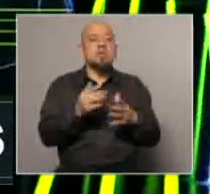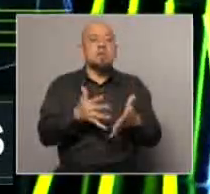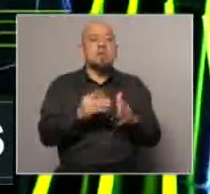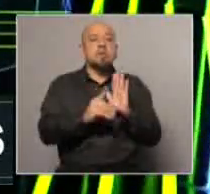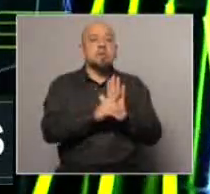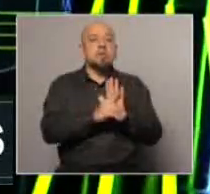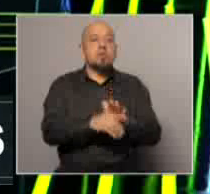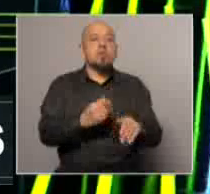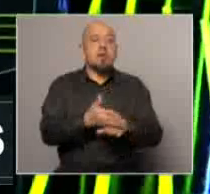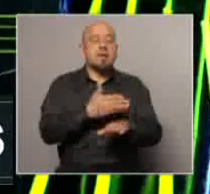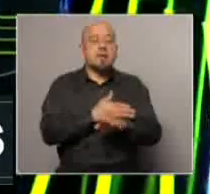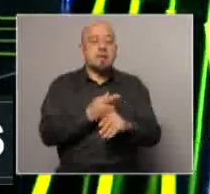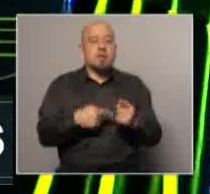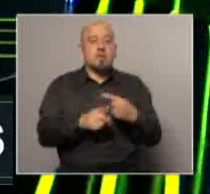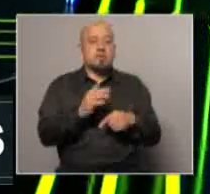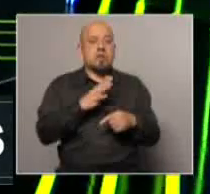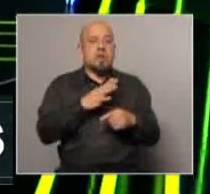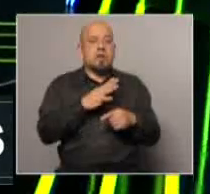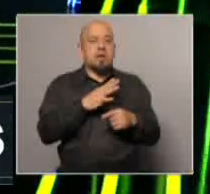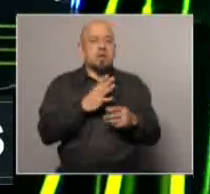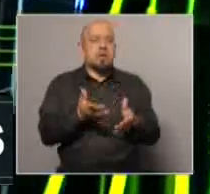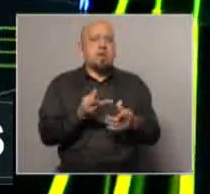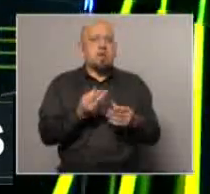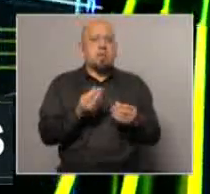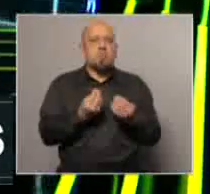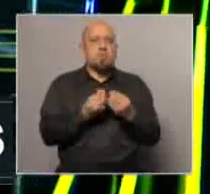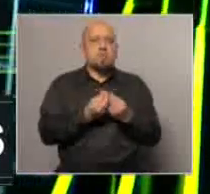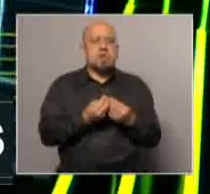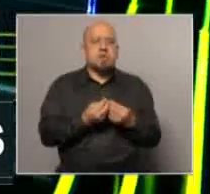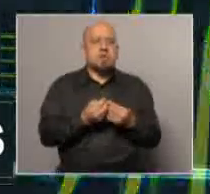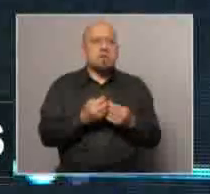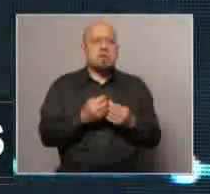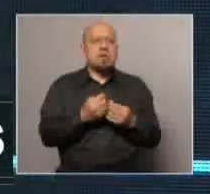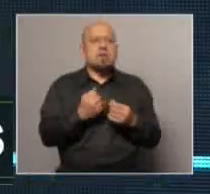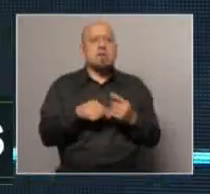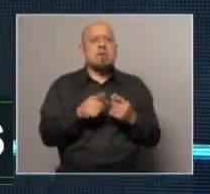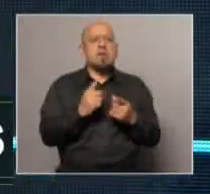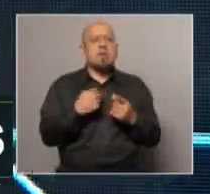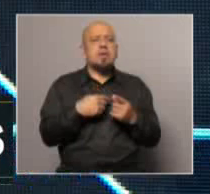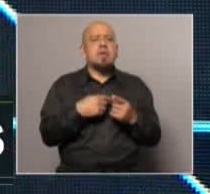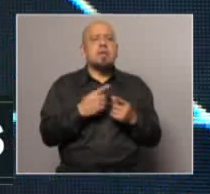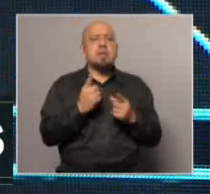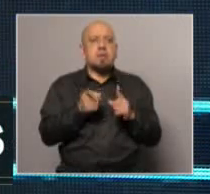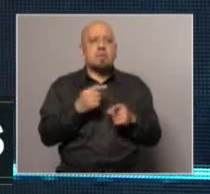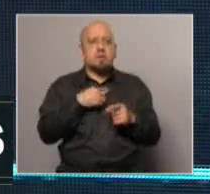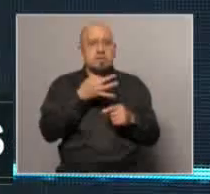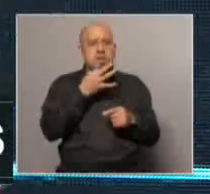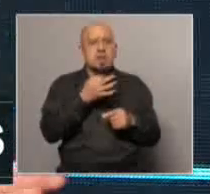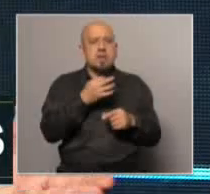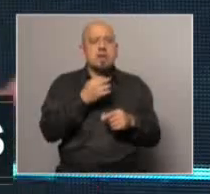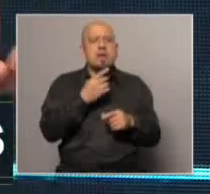antes de 2016. Entonces, hay un montón de incoherencias en esos decretos. Además, y como comentaba en el primer bloque, la